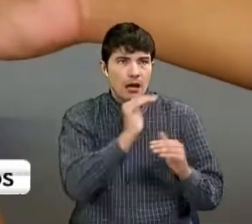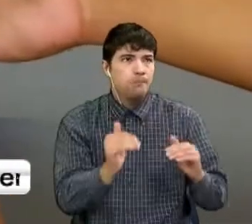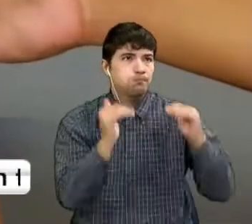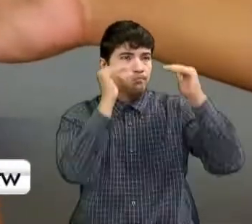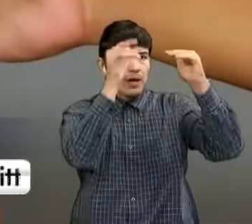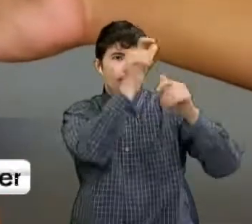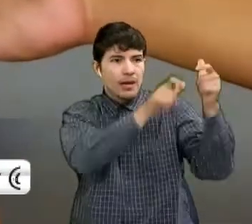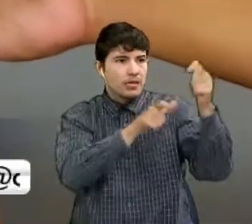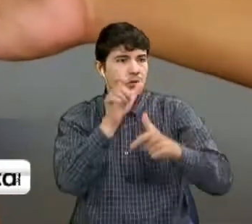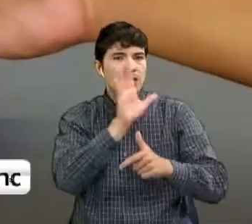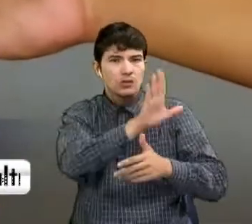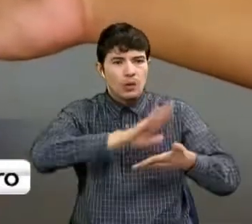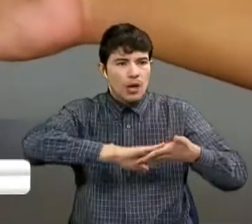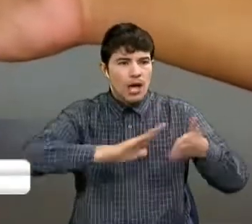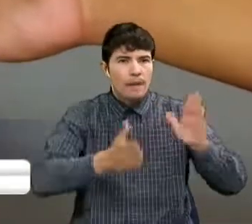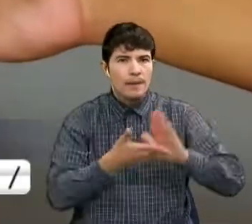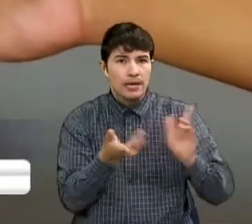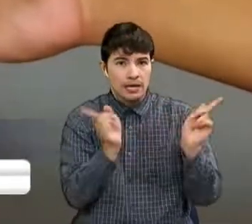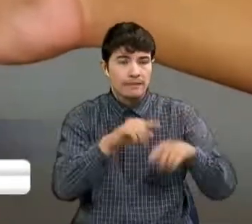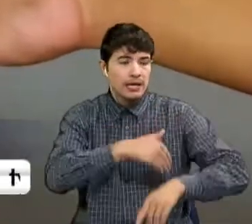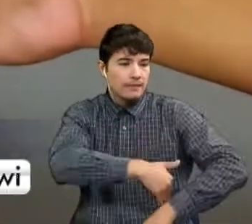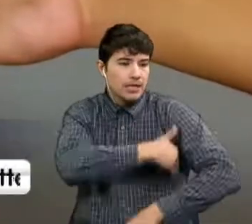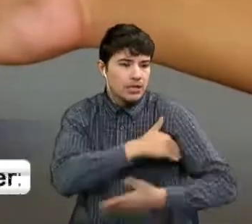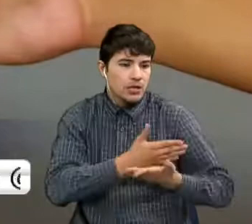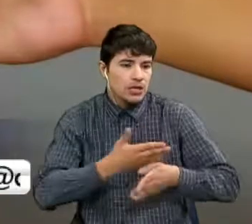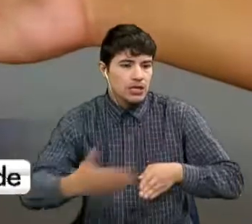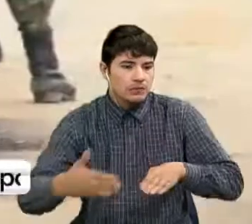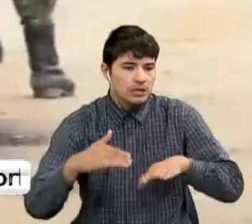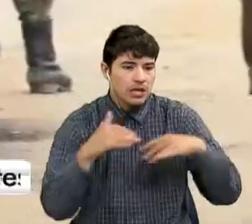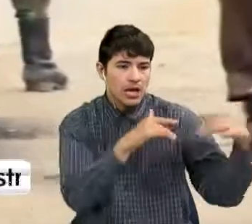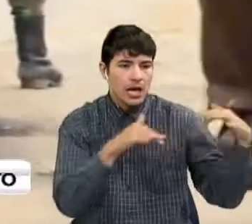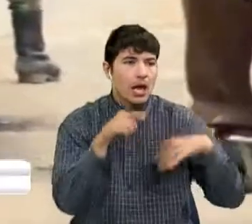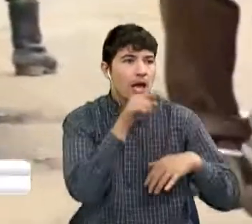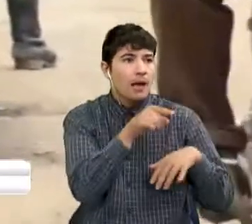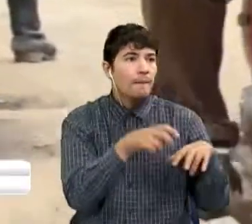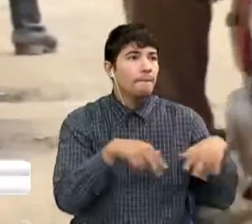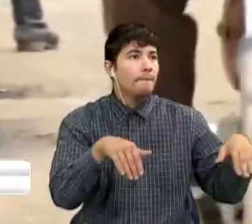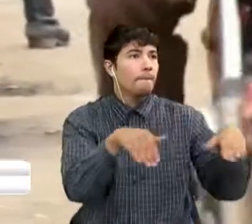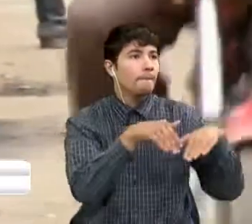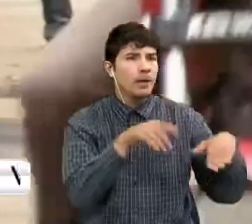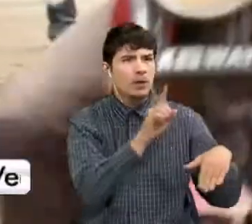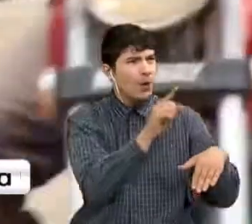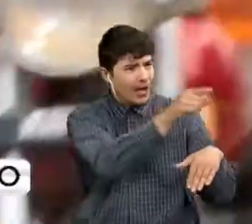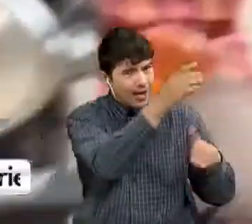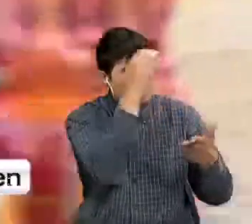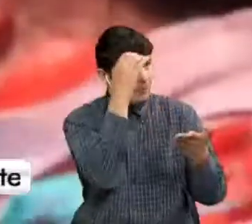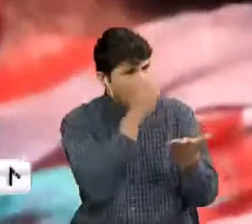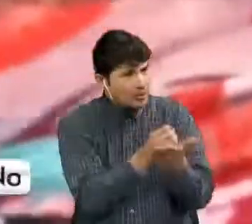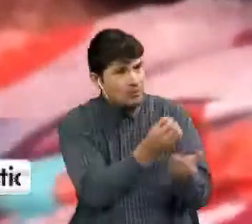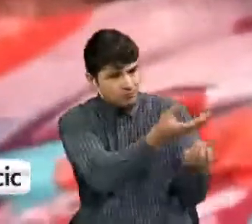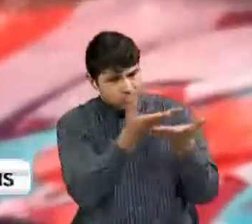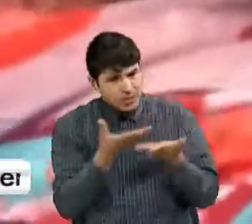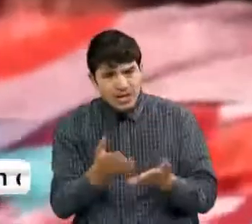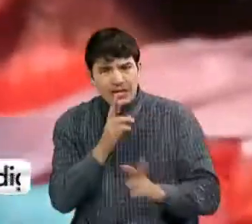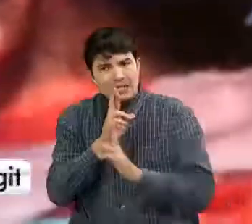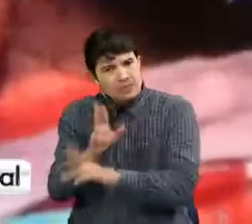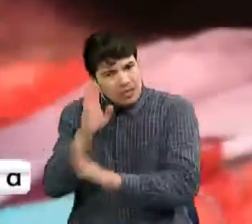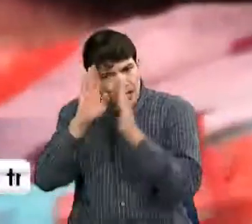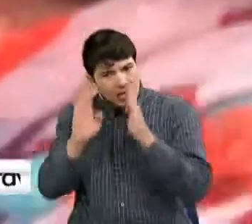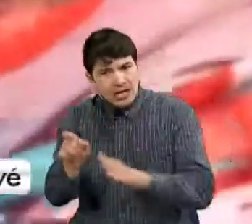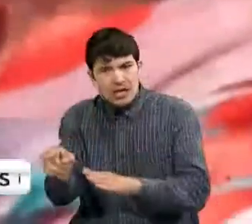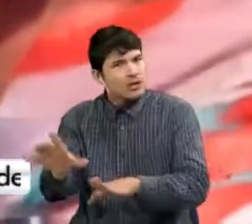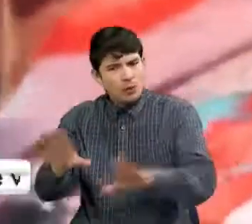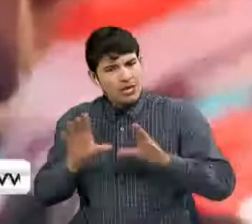para la paz y el ministerio de posconflicto que están en las civiles que efectivamente se pronuncian de manera contundente y enfática